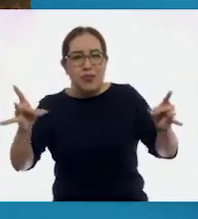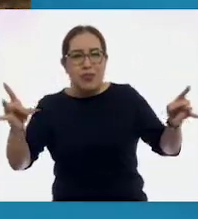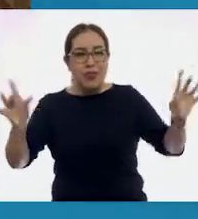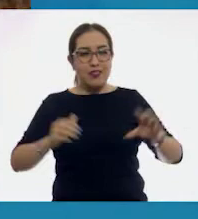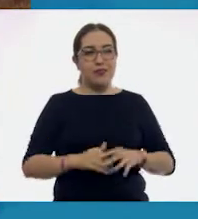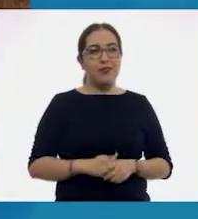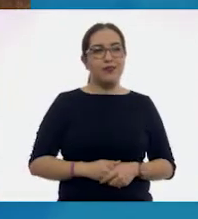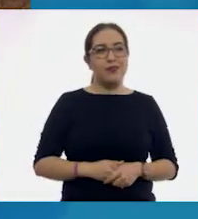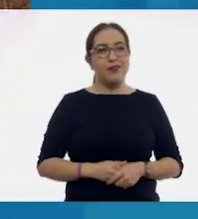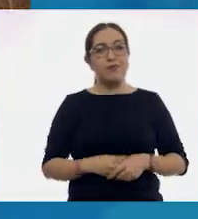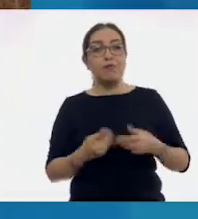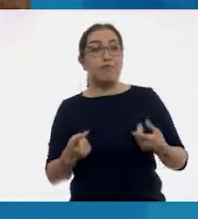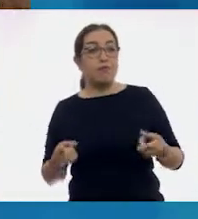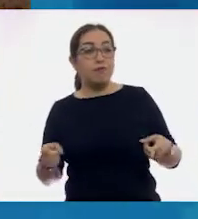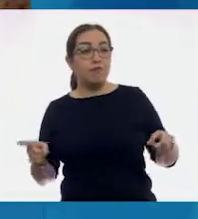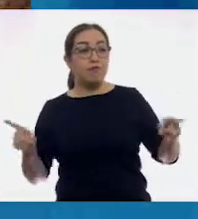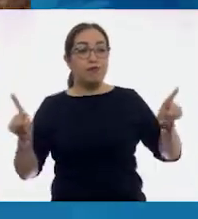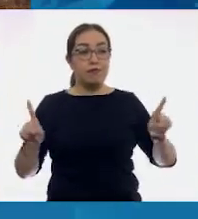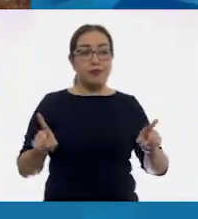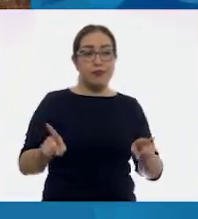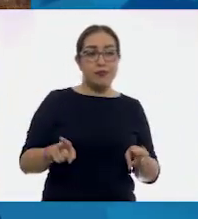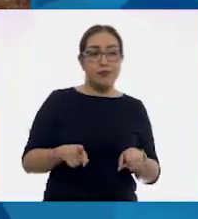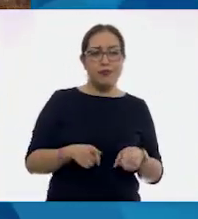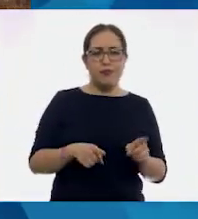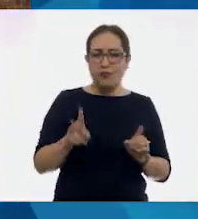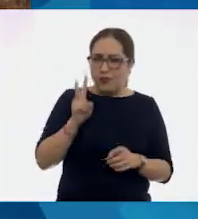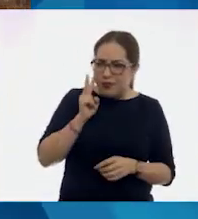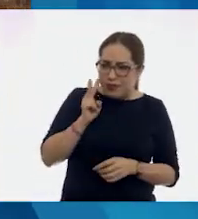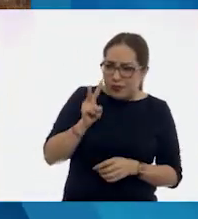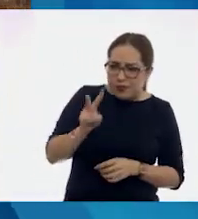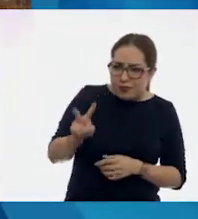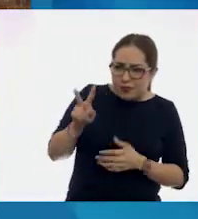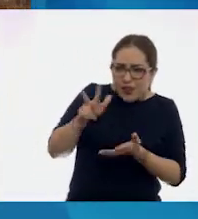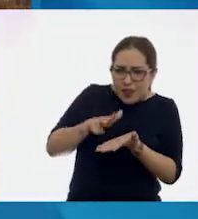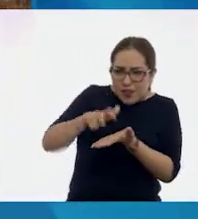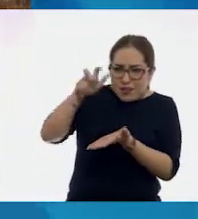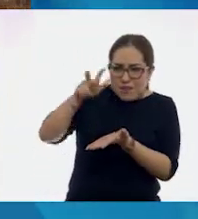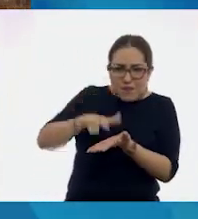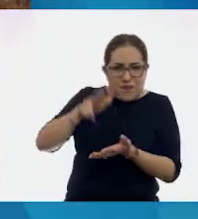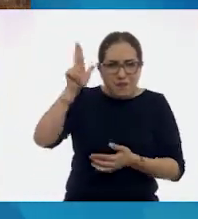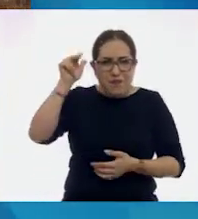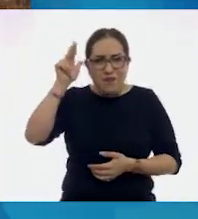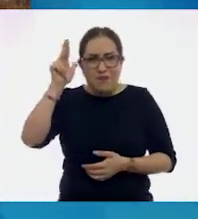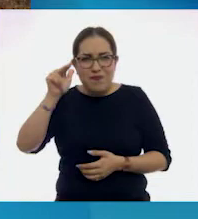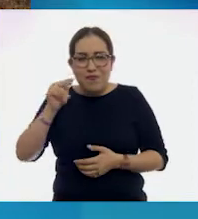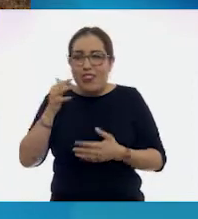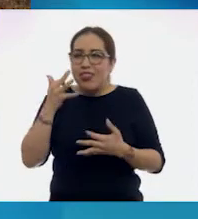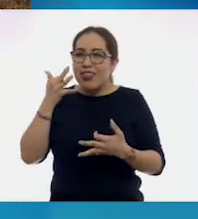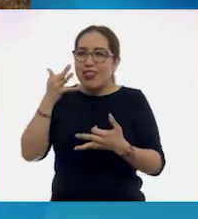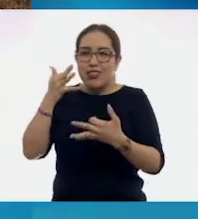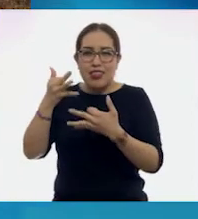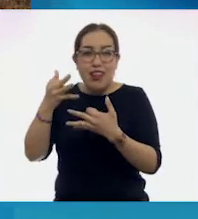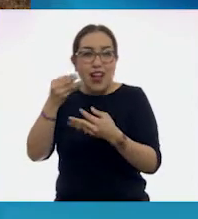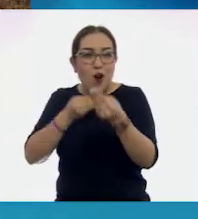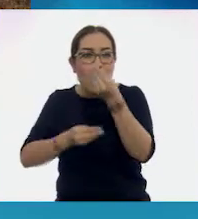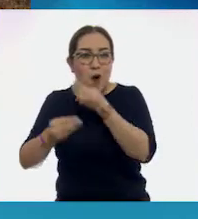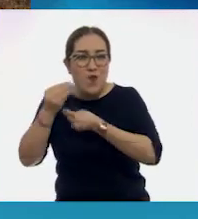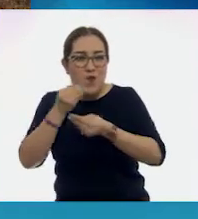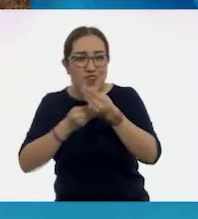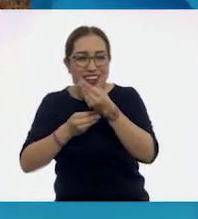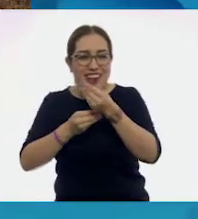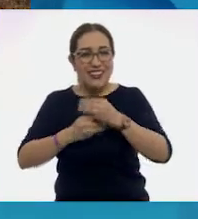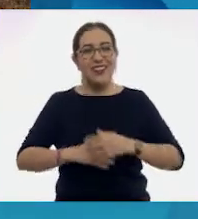que cuando vendió a la liebre se le antojó como